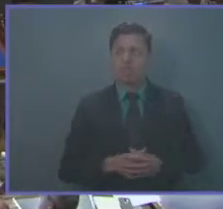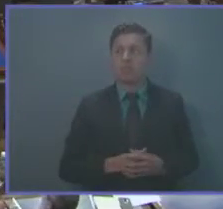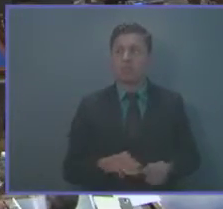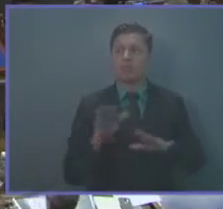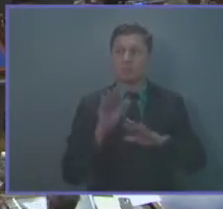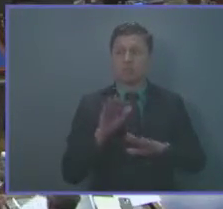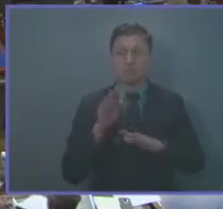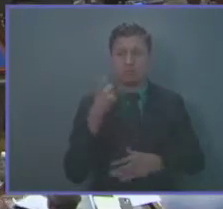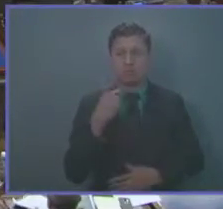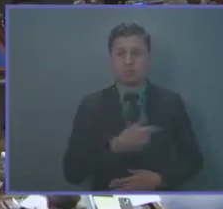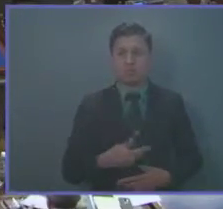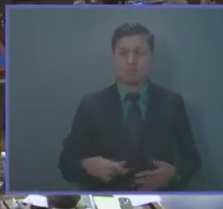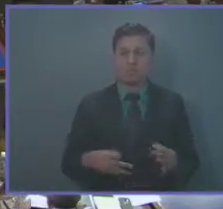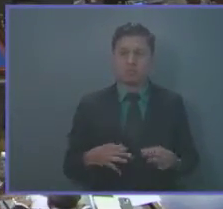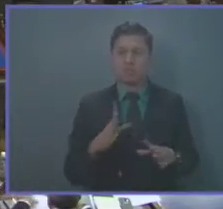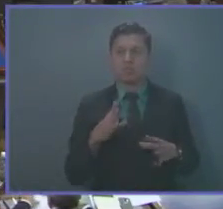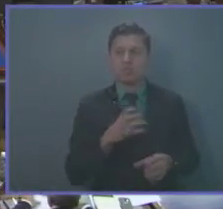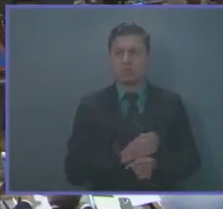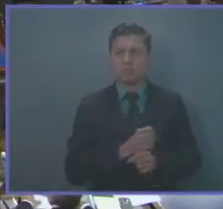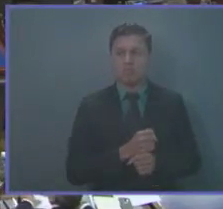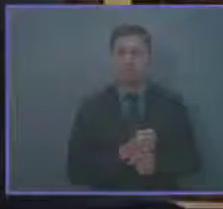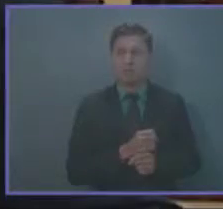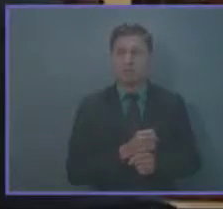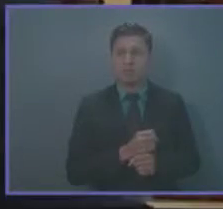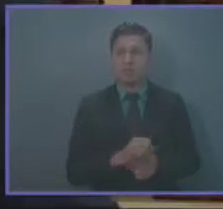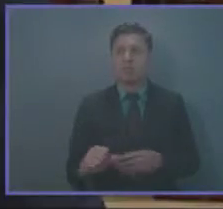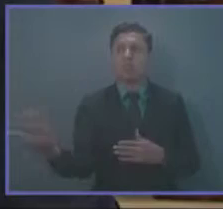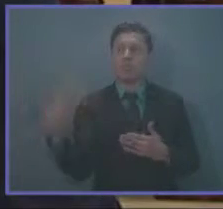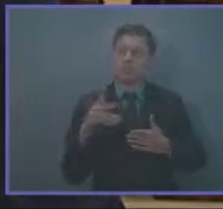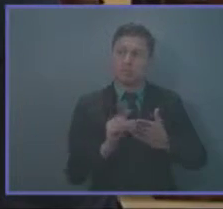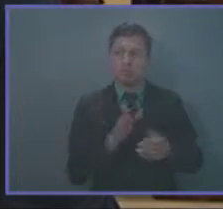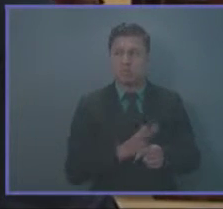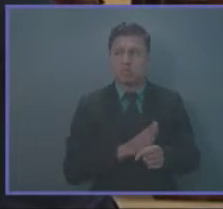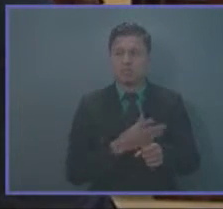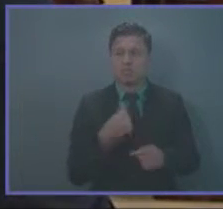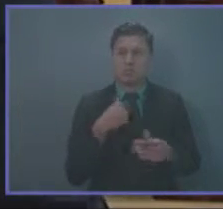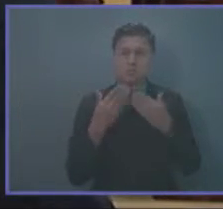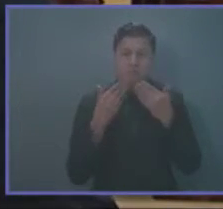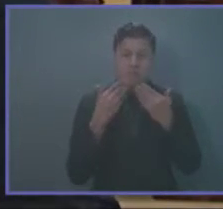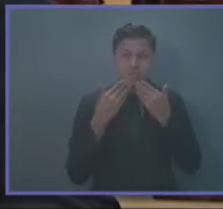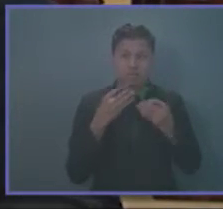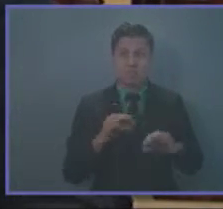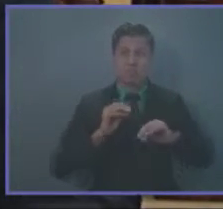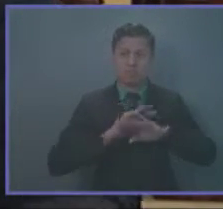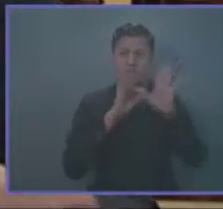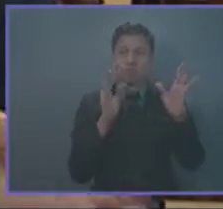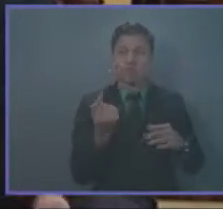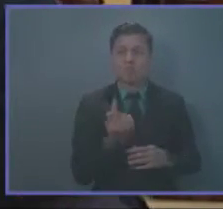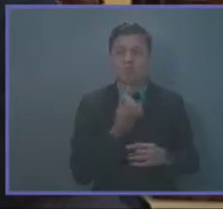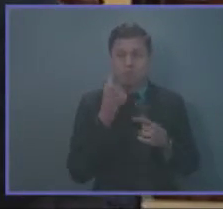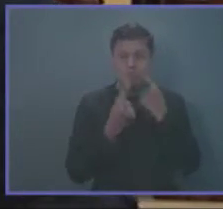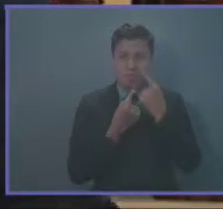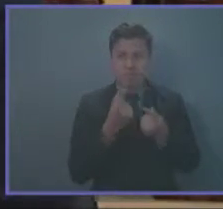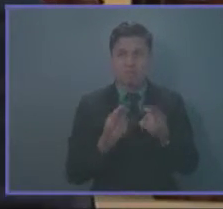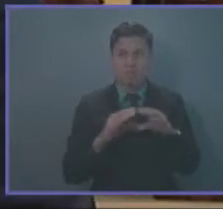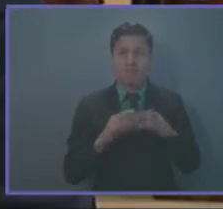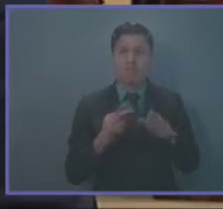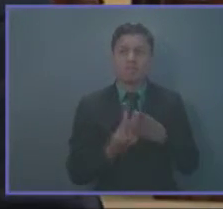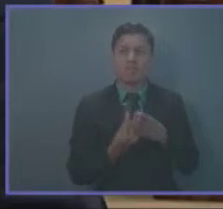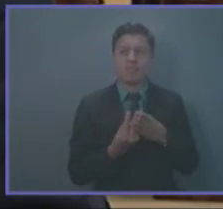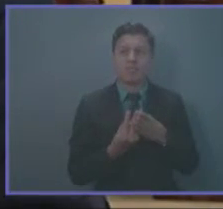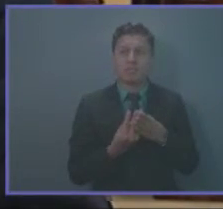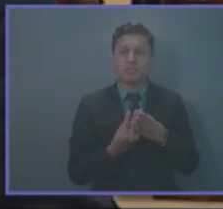Gracias, presidente. Muy brevemente, en el mismo sentido de mi colega que me antecedió, aclarar que la visita de los miembros de la Asociación de Motoristas